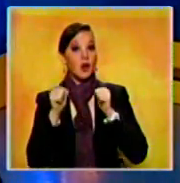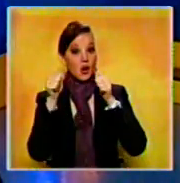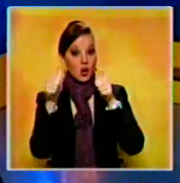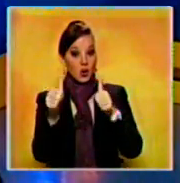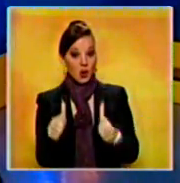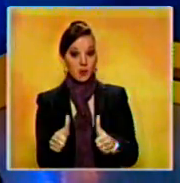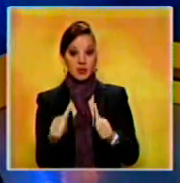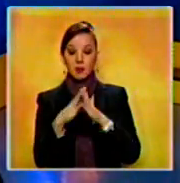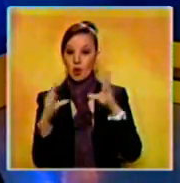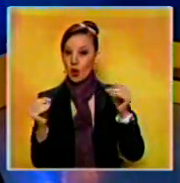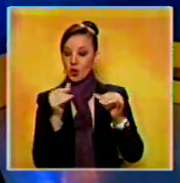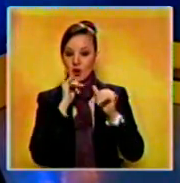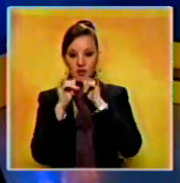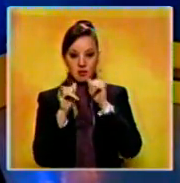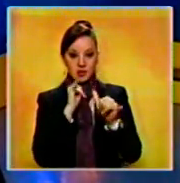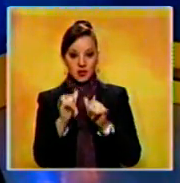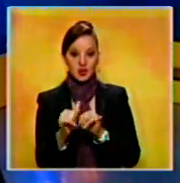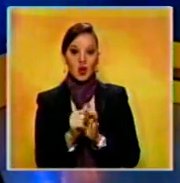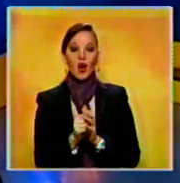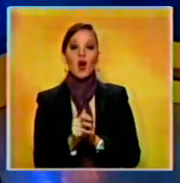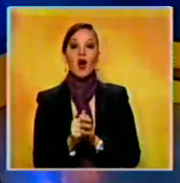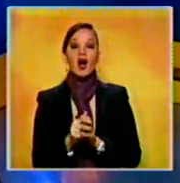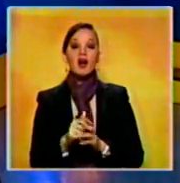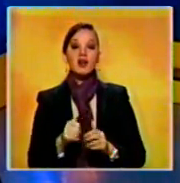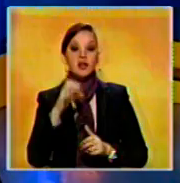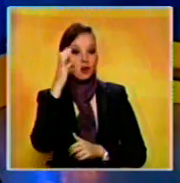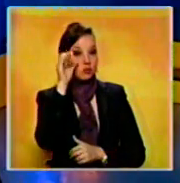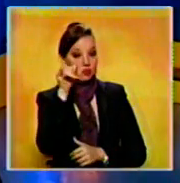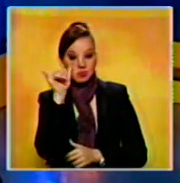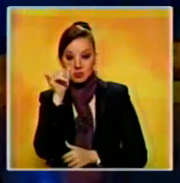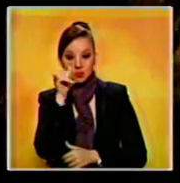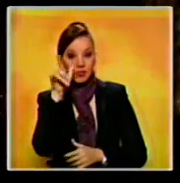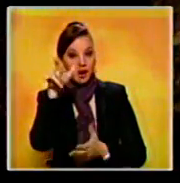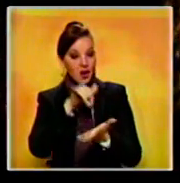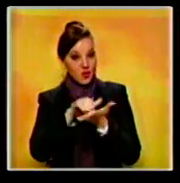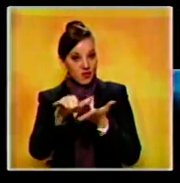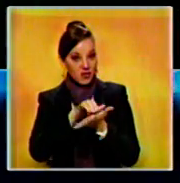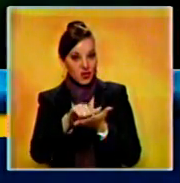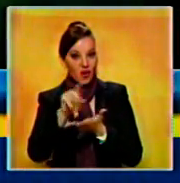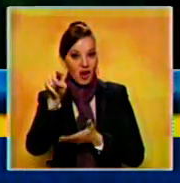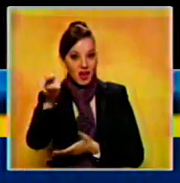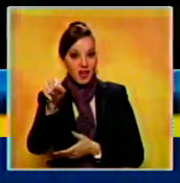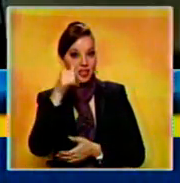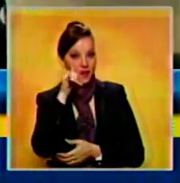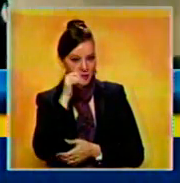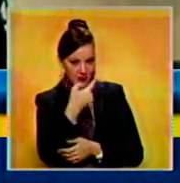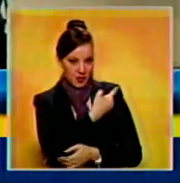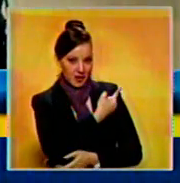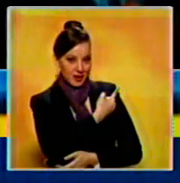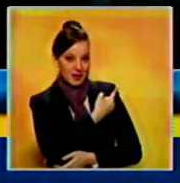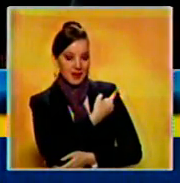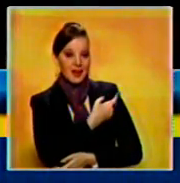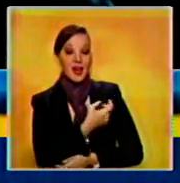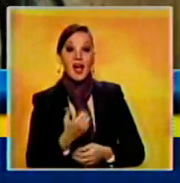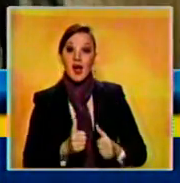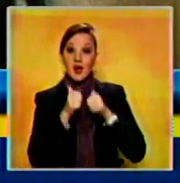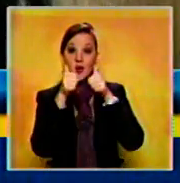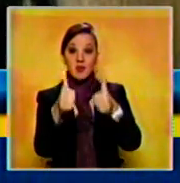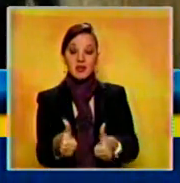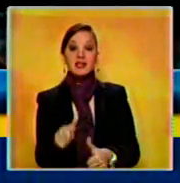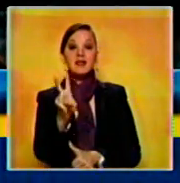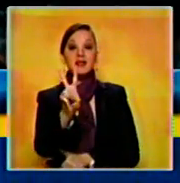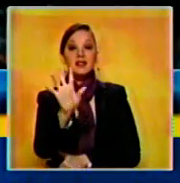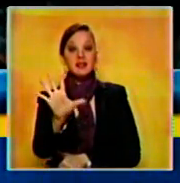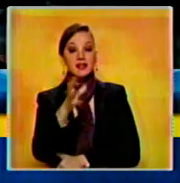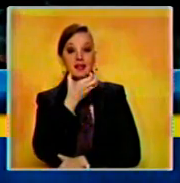con todos los detalles del estreno de la cinta Into the Woods en Nueva York. Esta película que ven en pantalla se estrena este 25